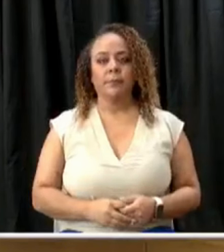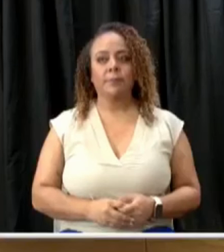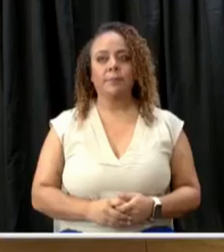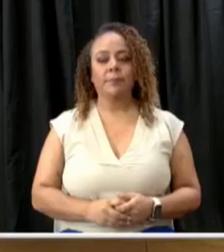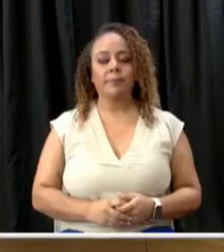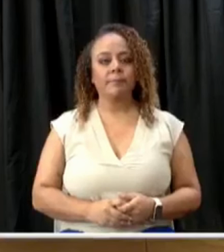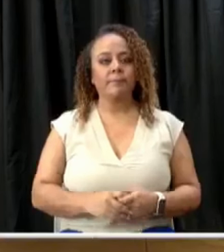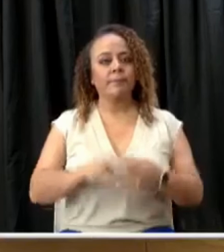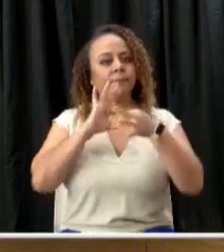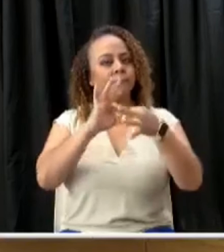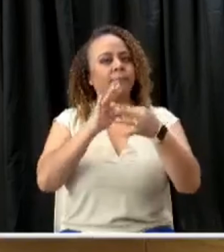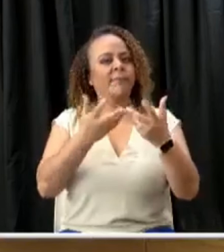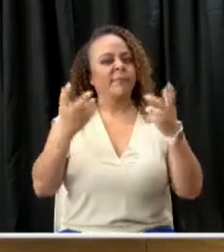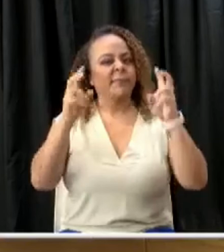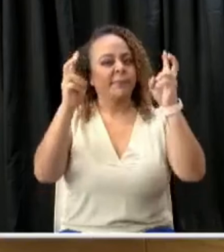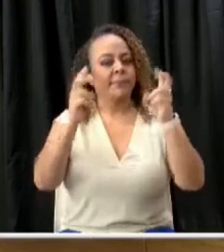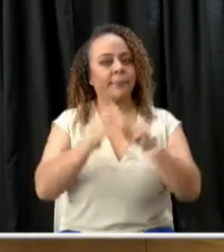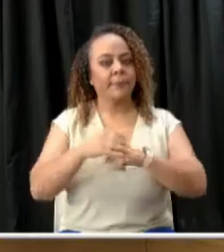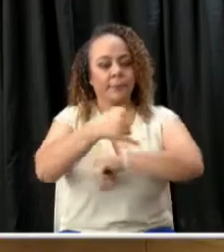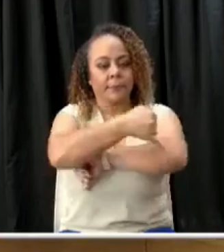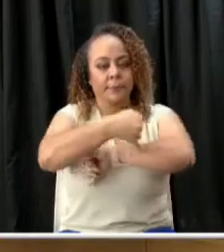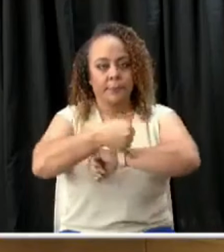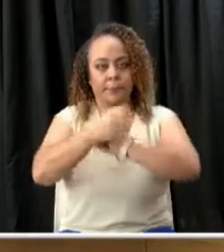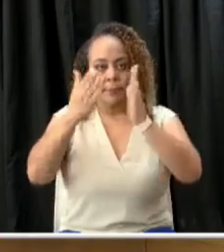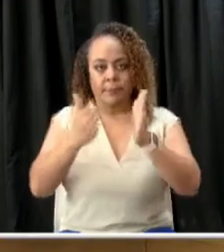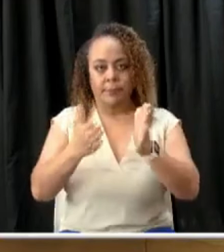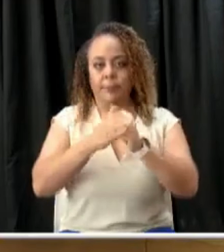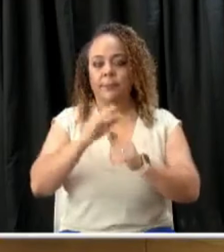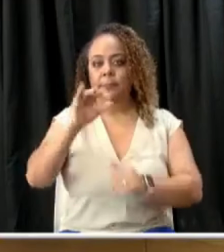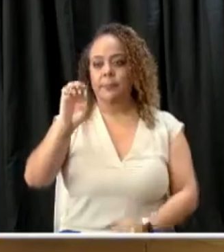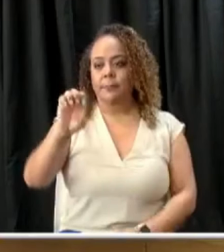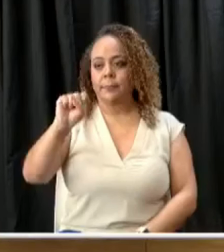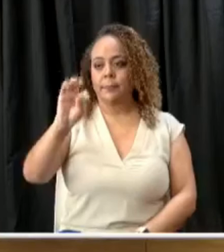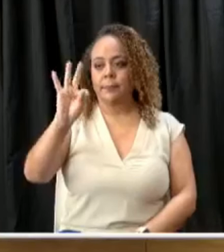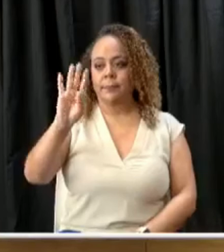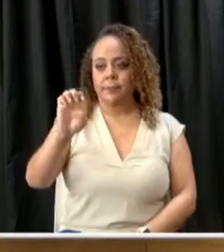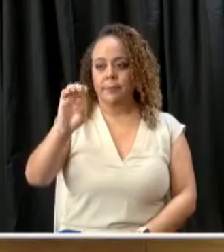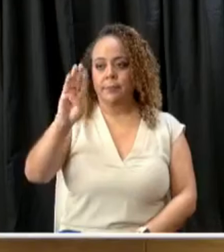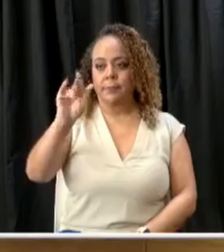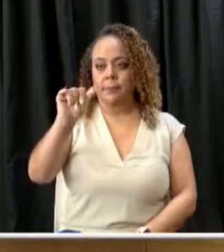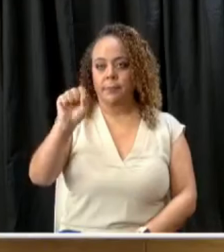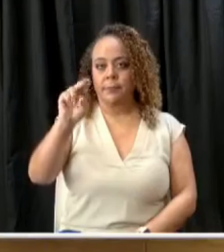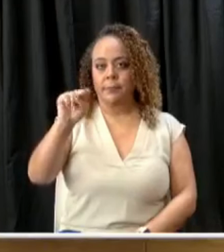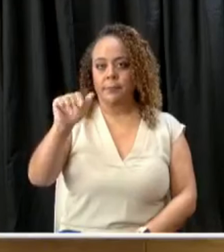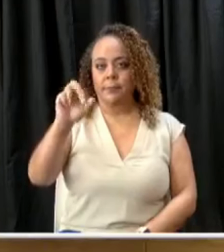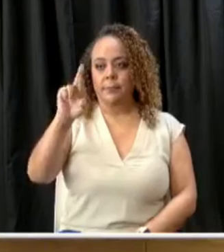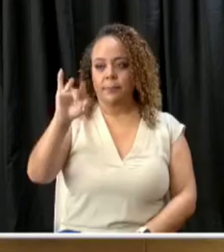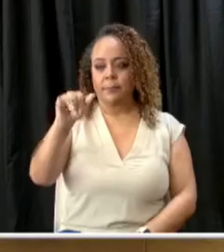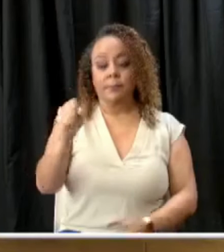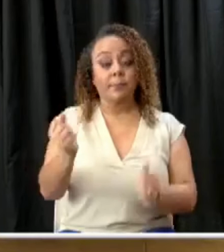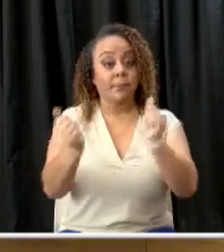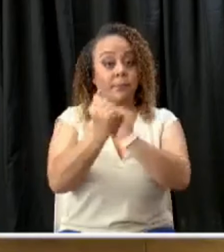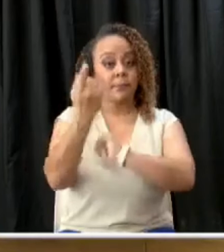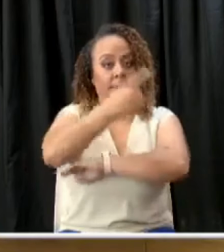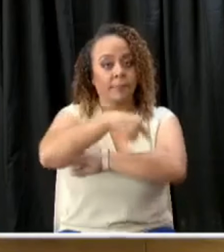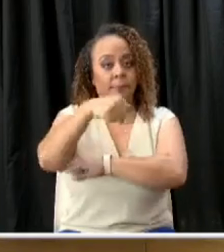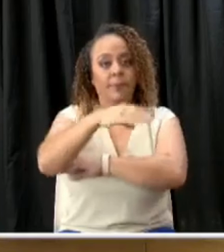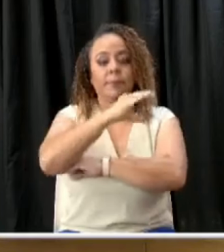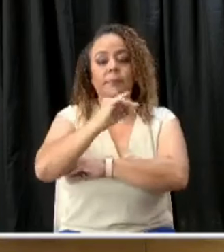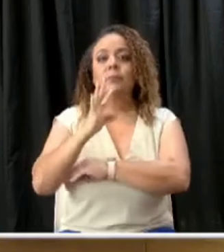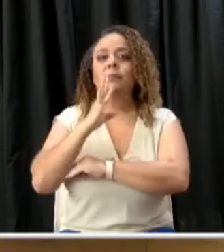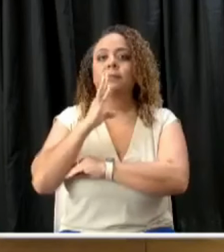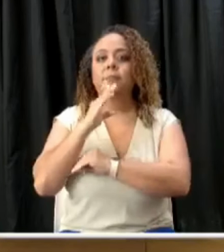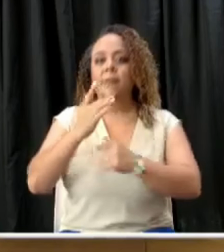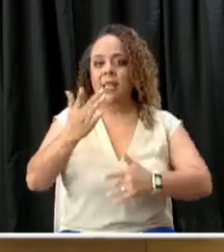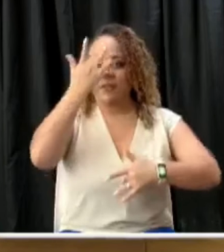hace referencia el ingeniero Esteban Arias, quien nos acompaña el día de hoy y nos habla sobre la enfermedad renal crónica